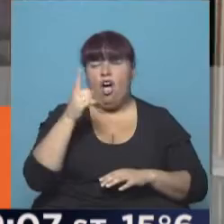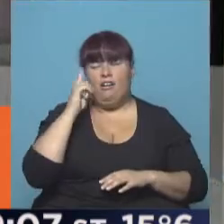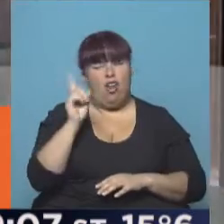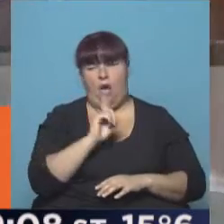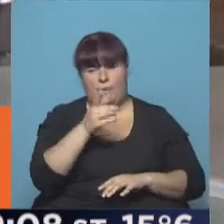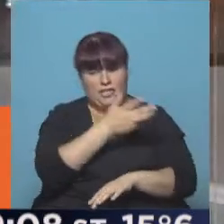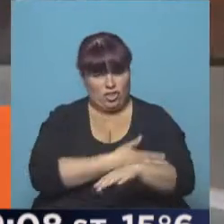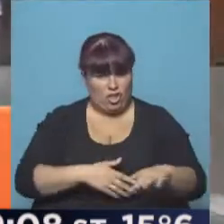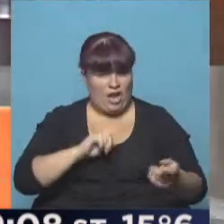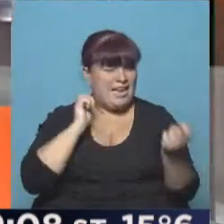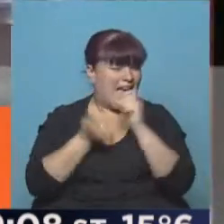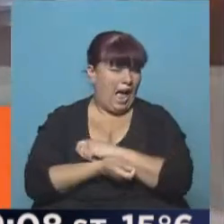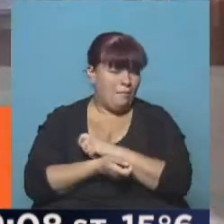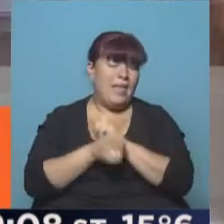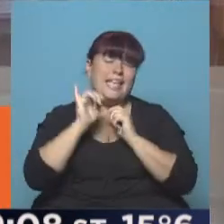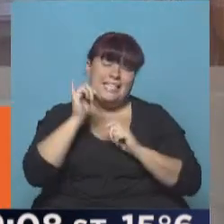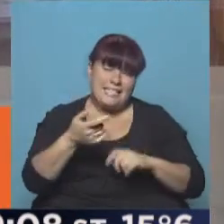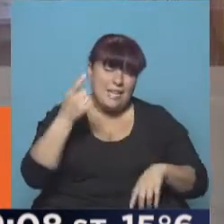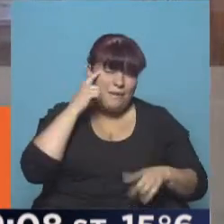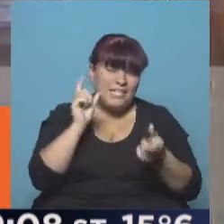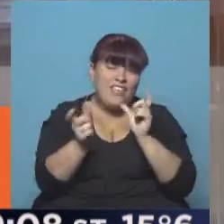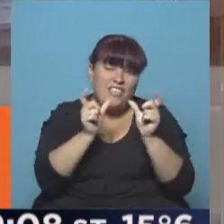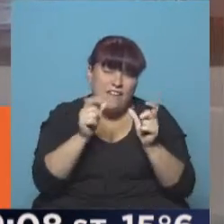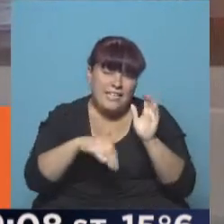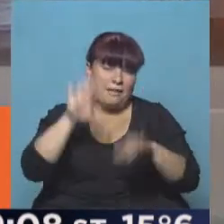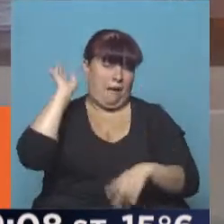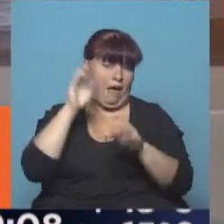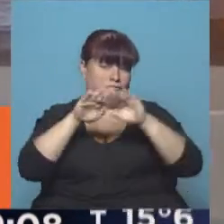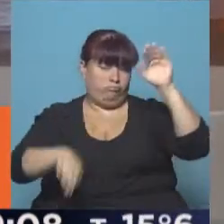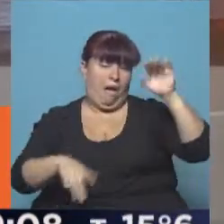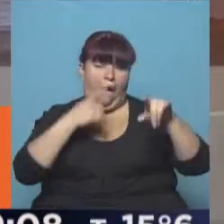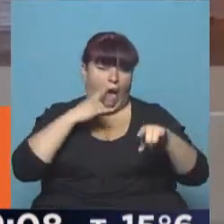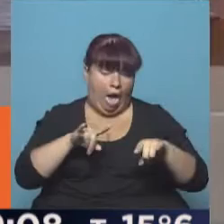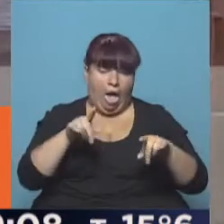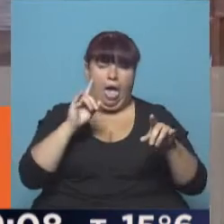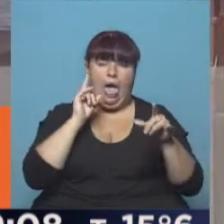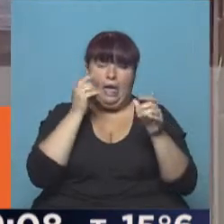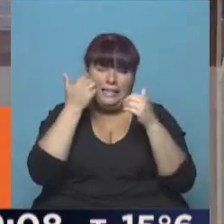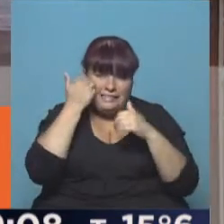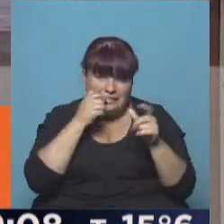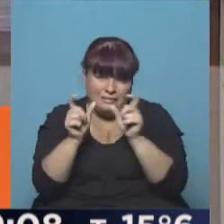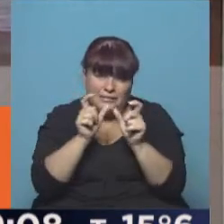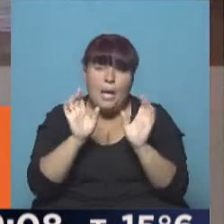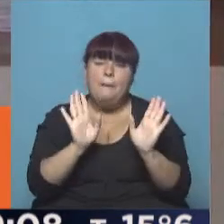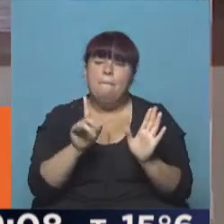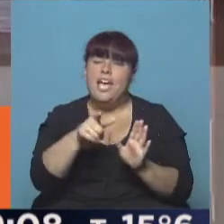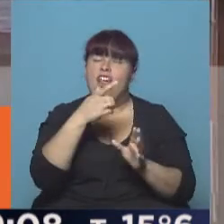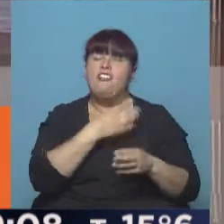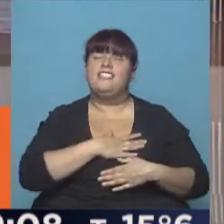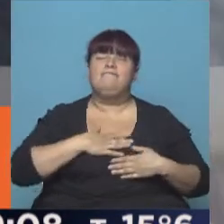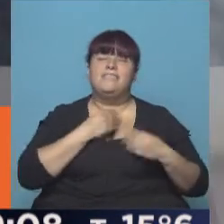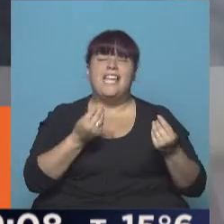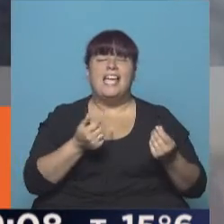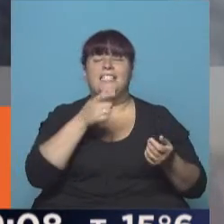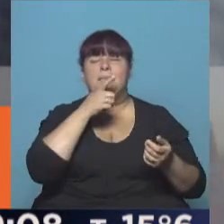impresión de que Scioli podía revertir. Sí se pensaba que la diferencia iba a ser mayor, terminó siendo más angosta, pero en todo caso esa percepción